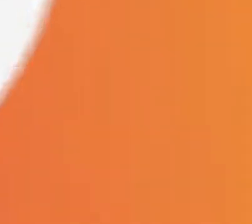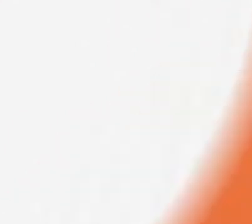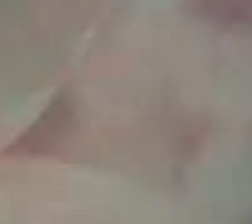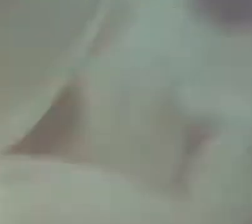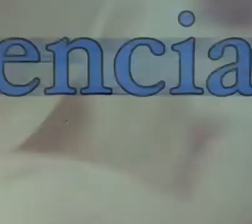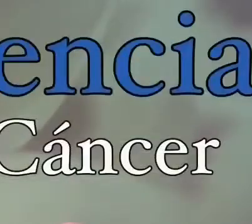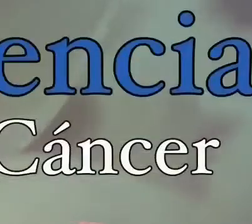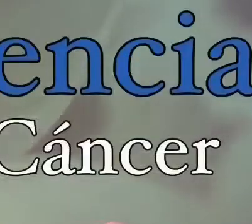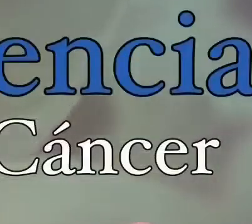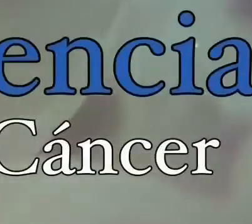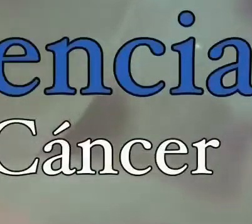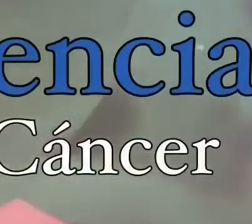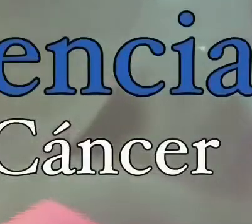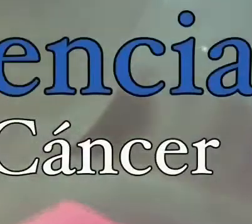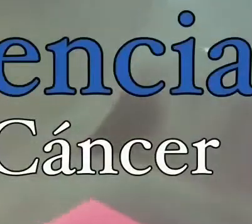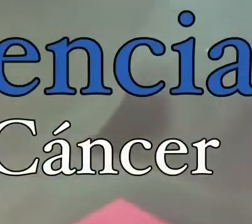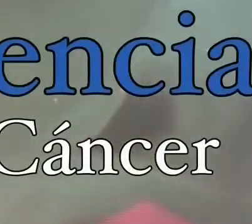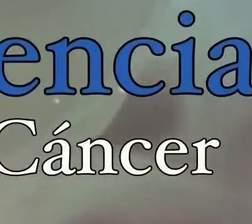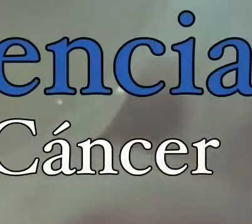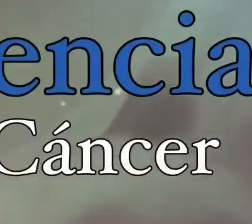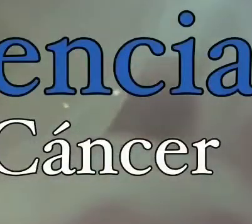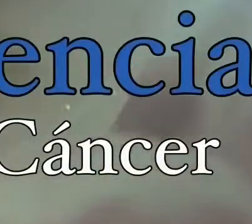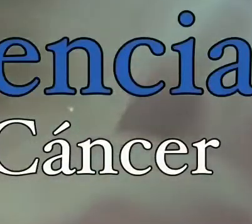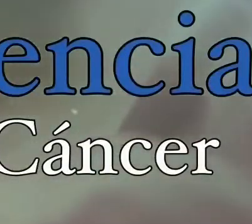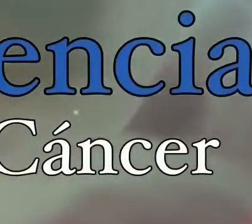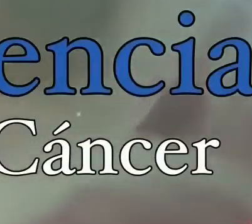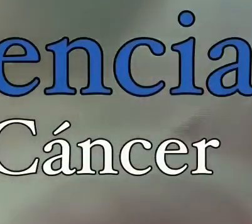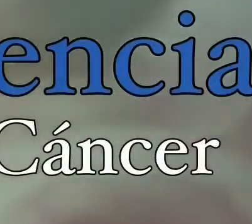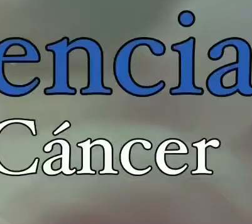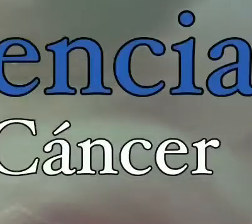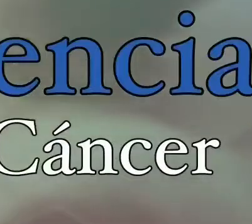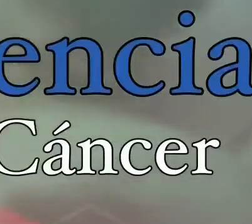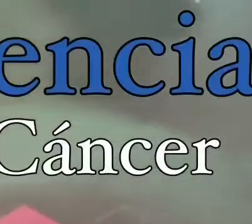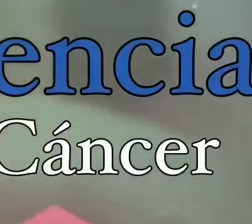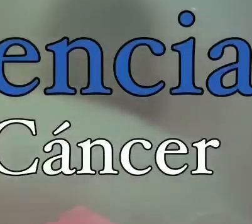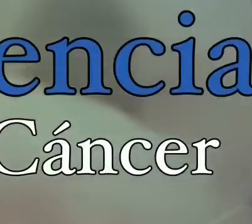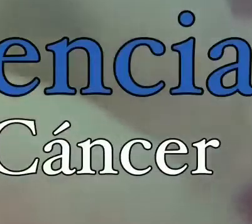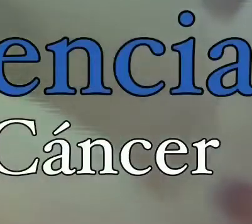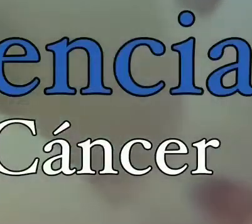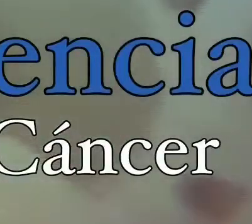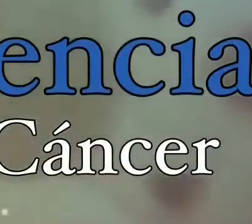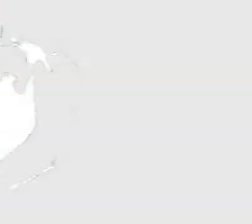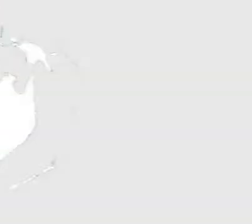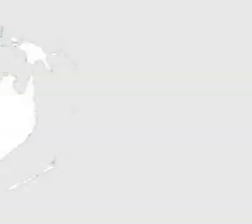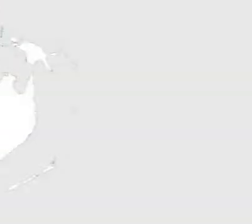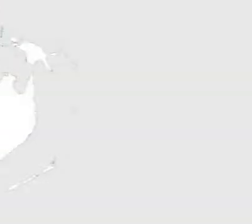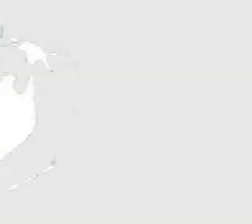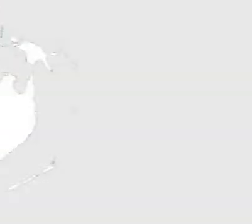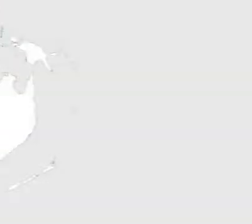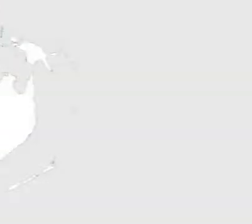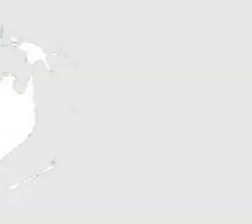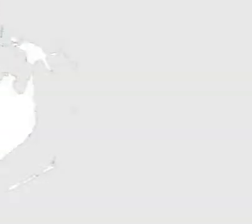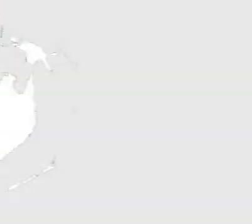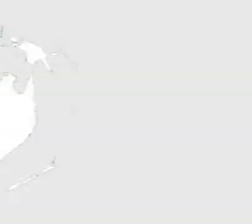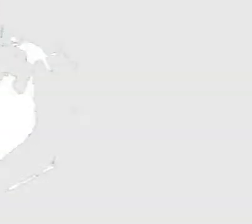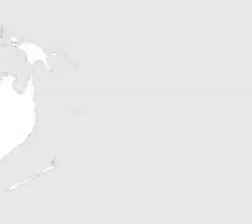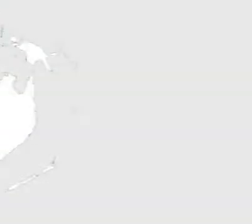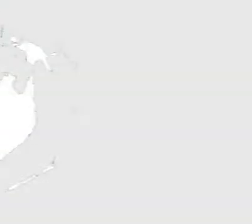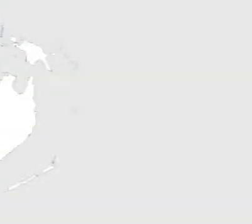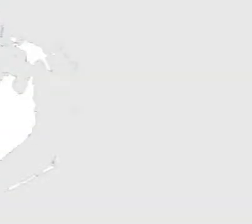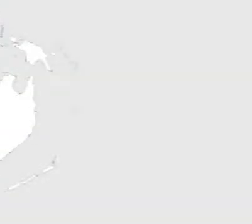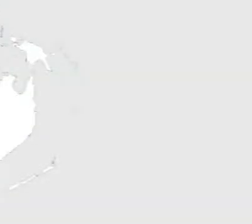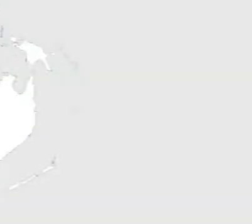gradualmente, mientras hemos mantenido nuestra atención a los problemas de las enfermedades transmisibles, que son